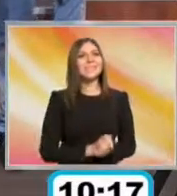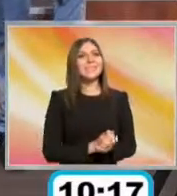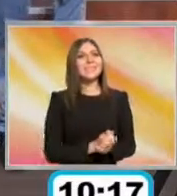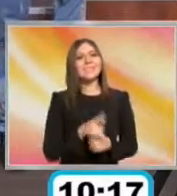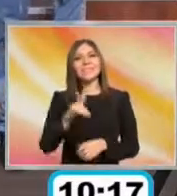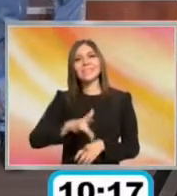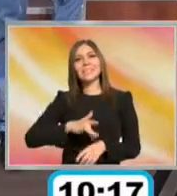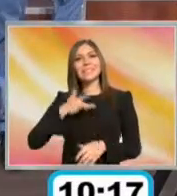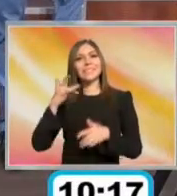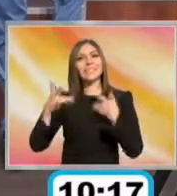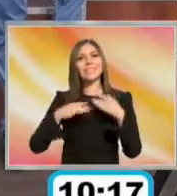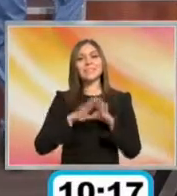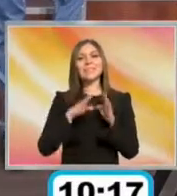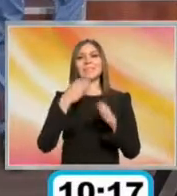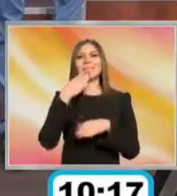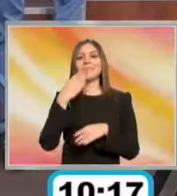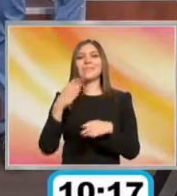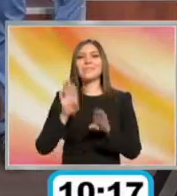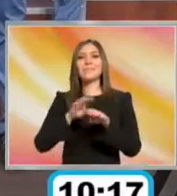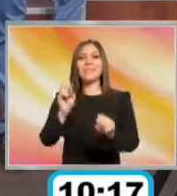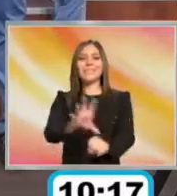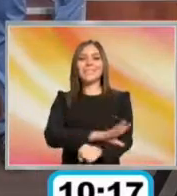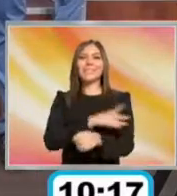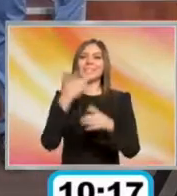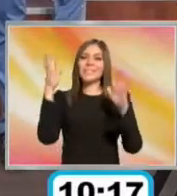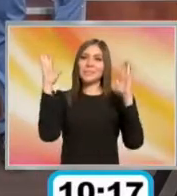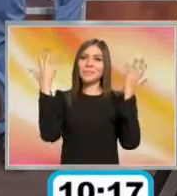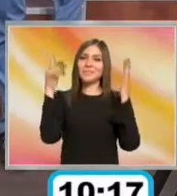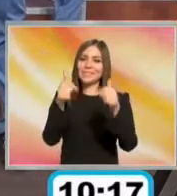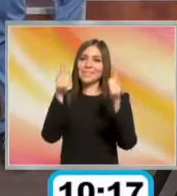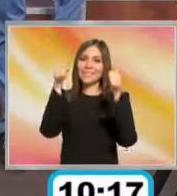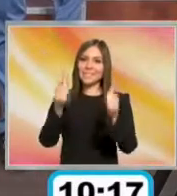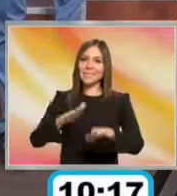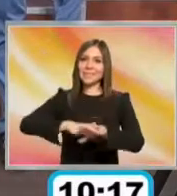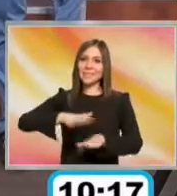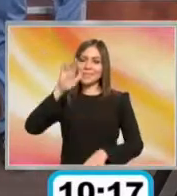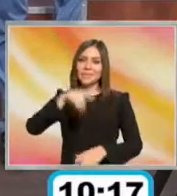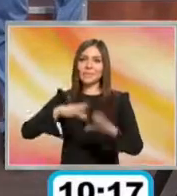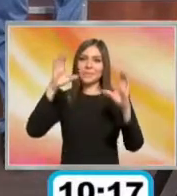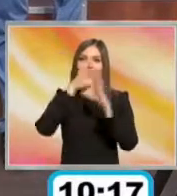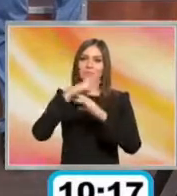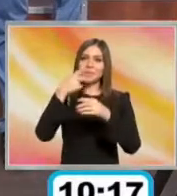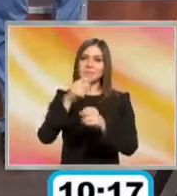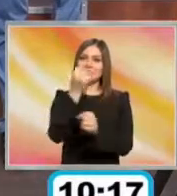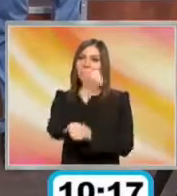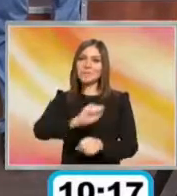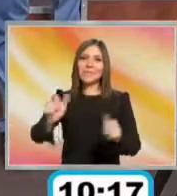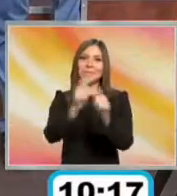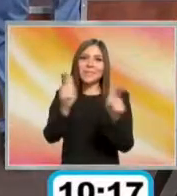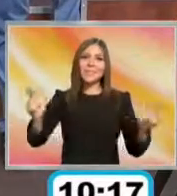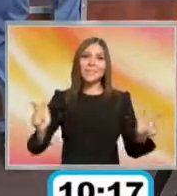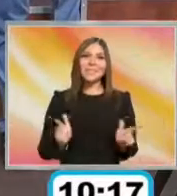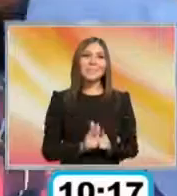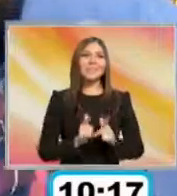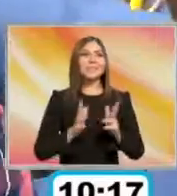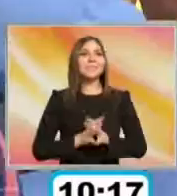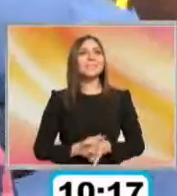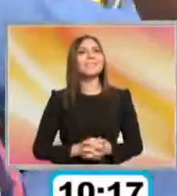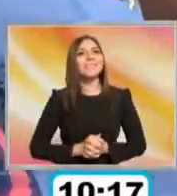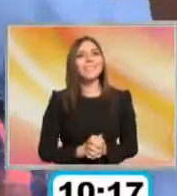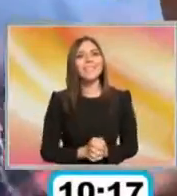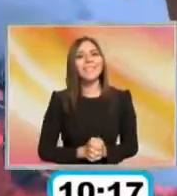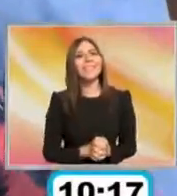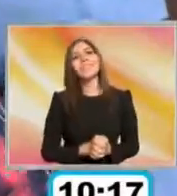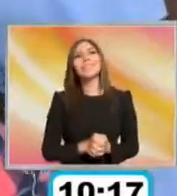buena vibra, el aplauso, que estarán con nosotros aquí en el ¡Eso! programa, esta super agrupación. Y bueno, Están durmiendo los del